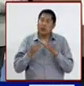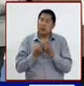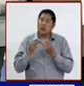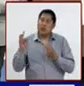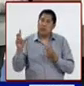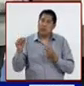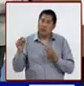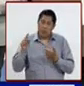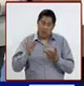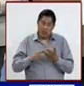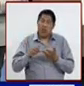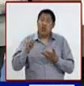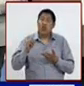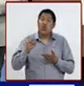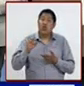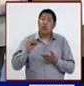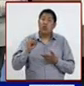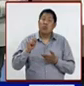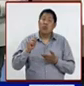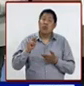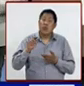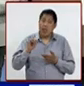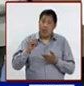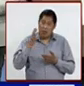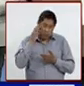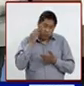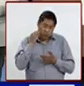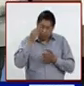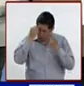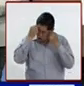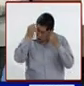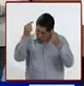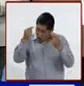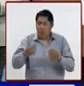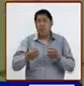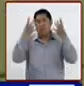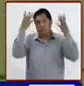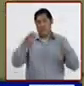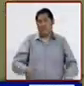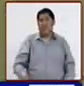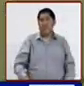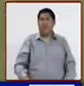de Monteiro, que es uno de sus goleadores. Y esto es lo que decía.